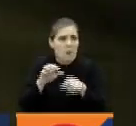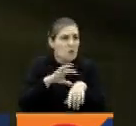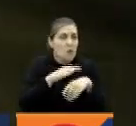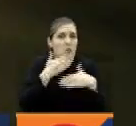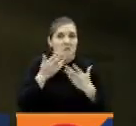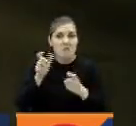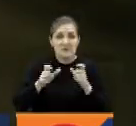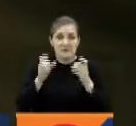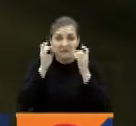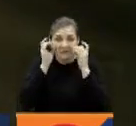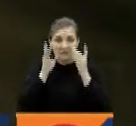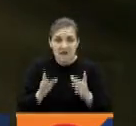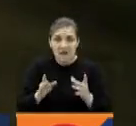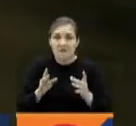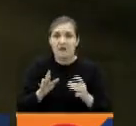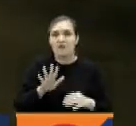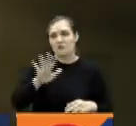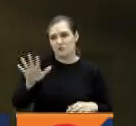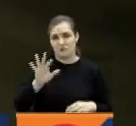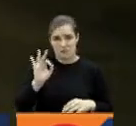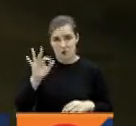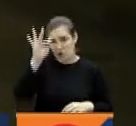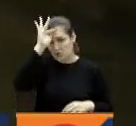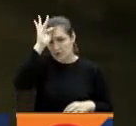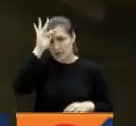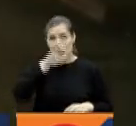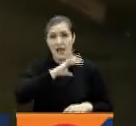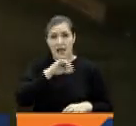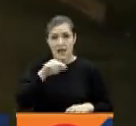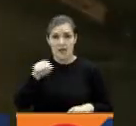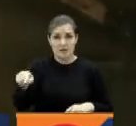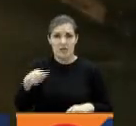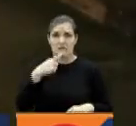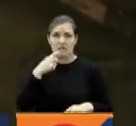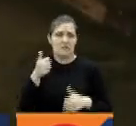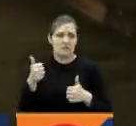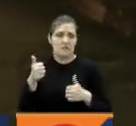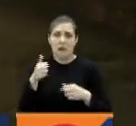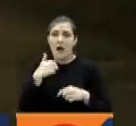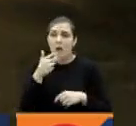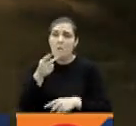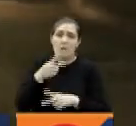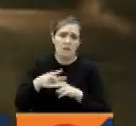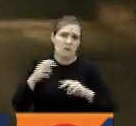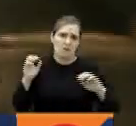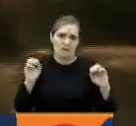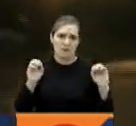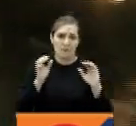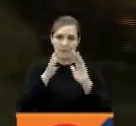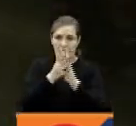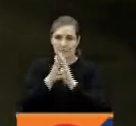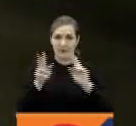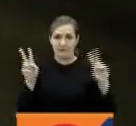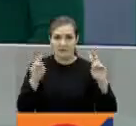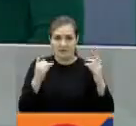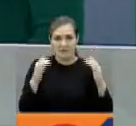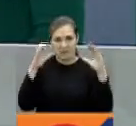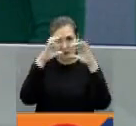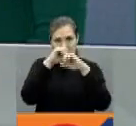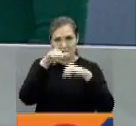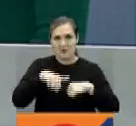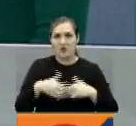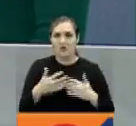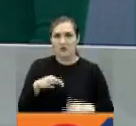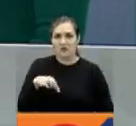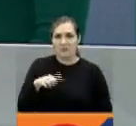la clínica Valle de Lili en el sur de Cali, pues esta persona se encuentra fuera de peligro. Información a esta hora de la noche, aquí en el municipio